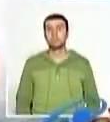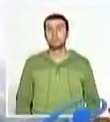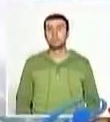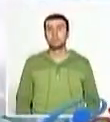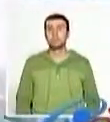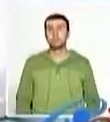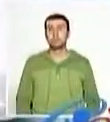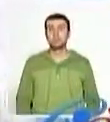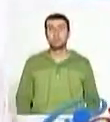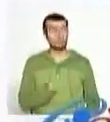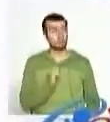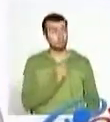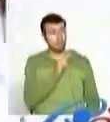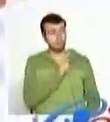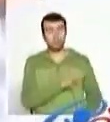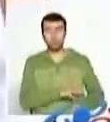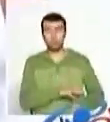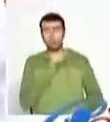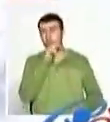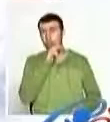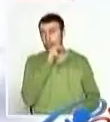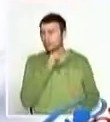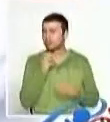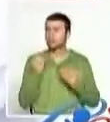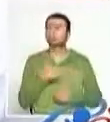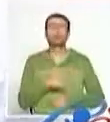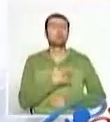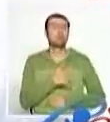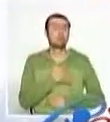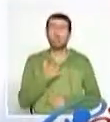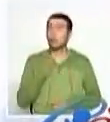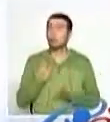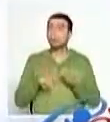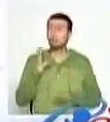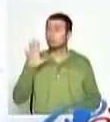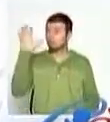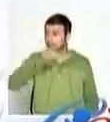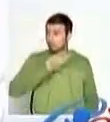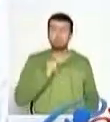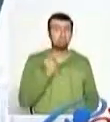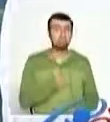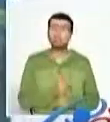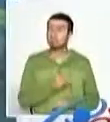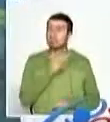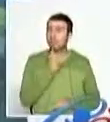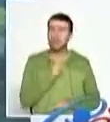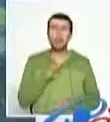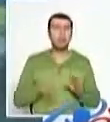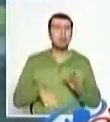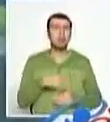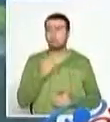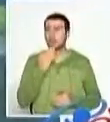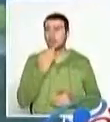Sí, como lo dice el doctor Rojas, hay muchos síntomas que pasan inadvertidos, el aumento de la